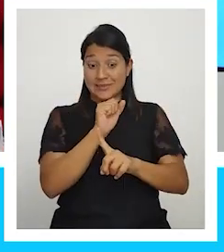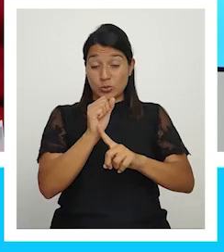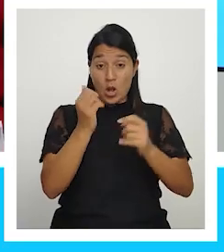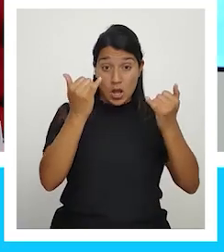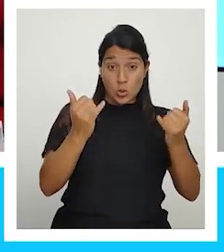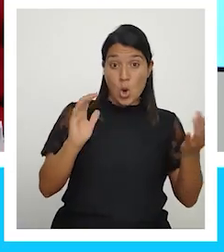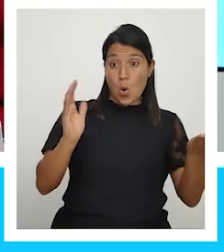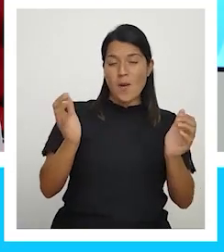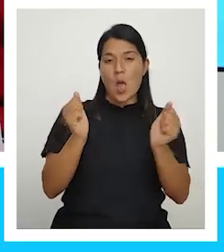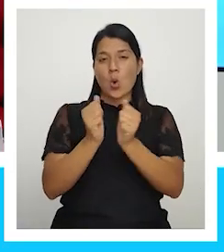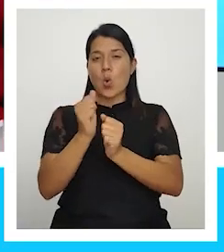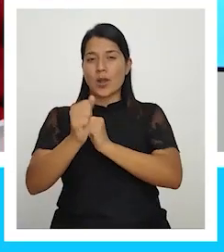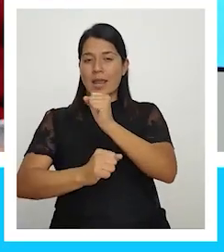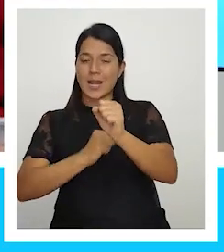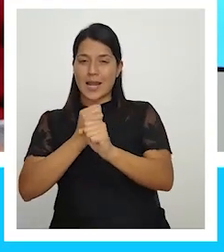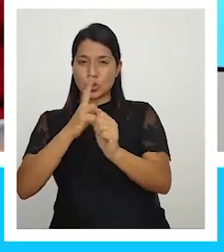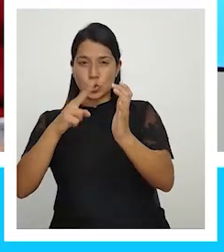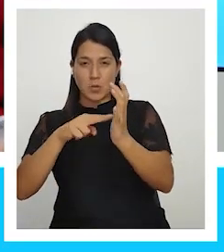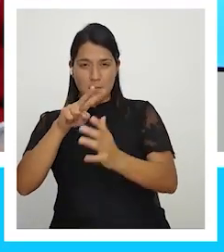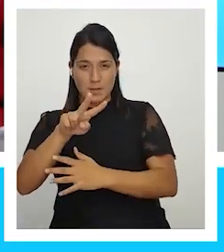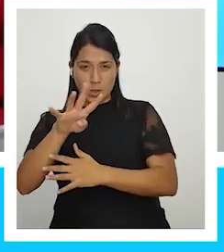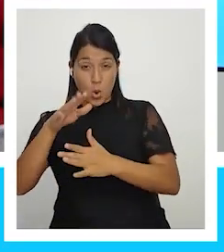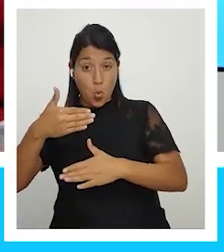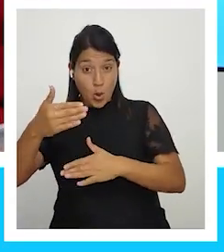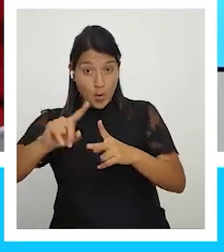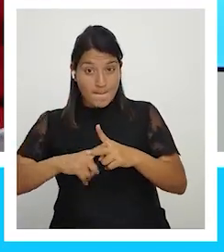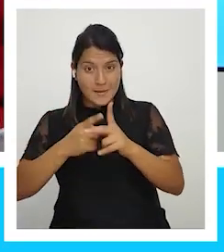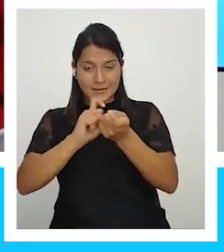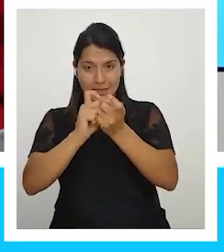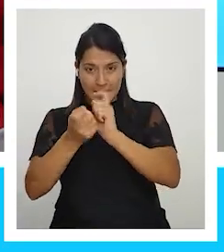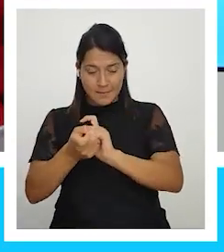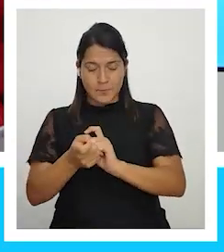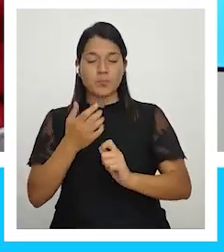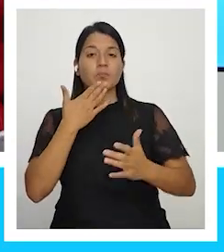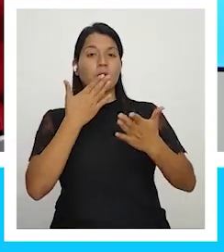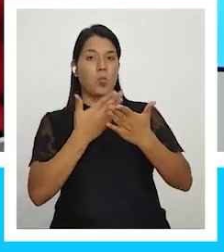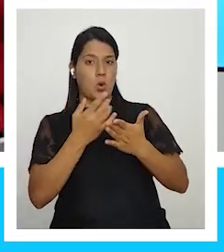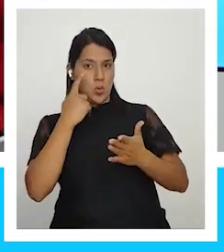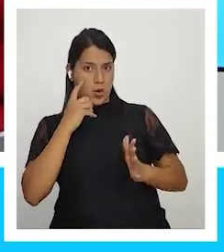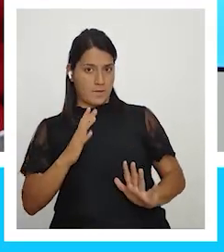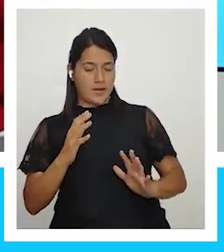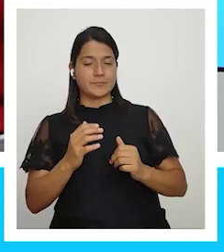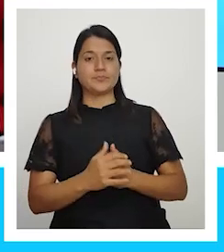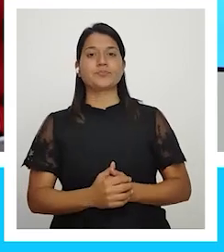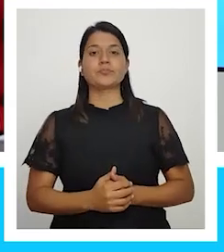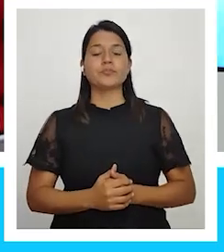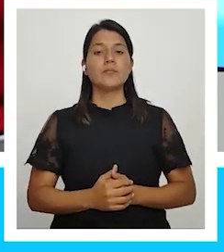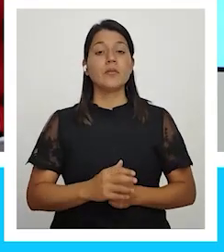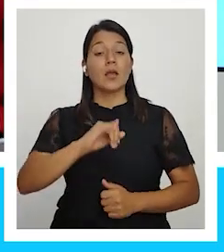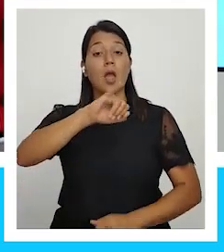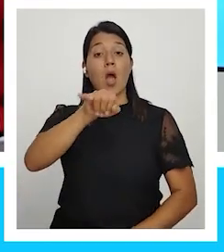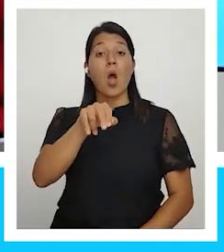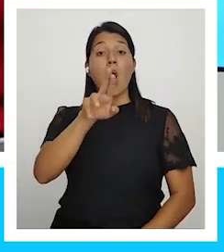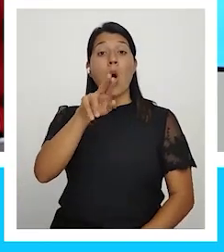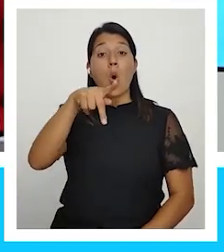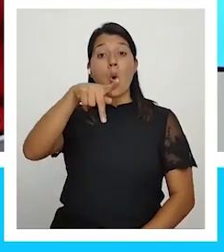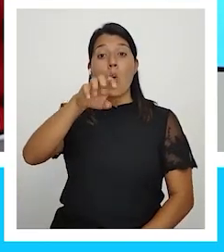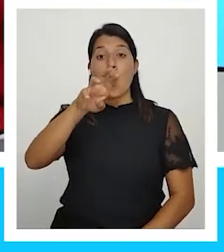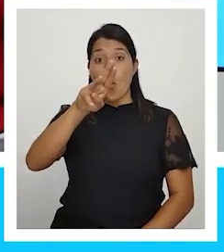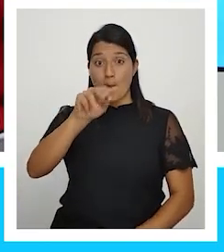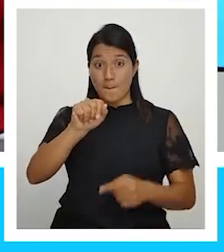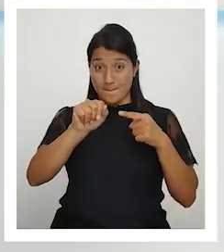enfrentando en el 2024 una vez que empiece a regir este cambio? Bueno, vamos a ver, en el caso de Jupema